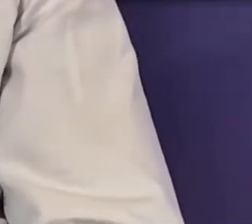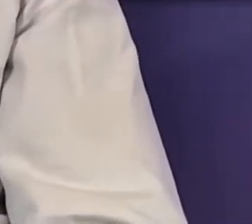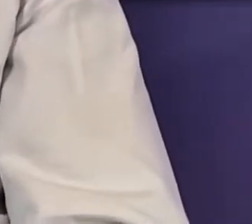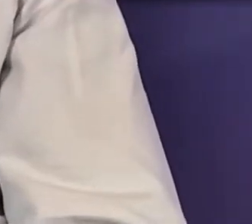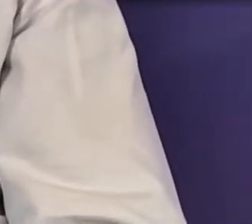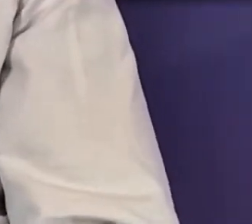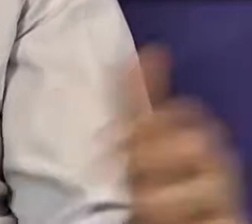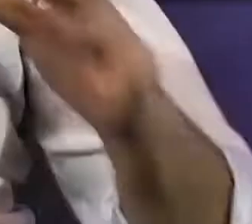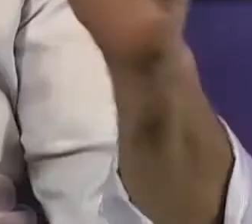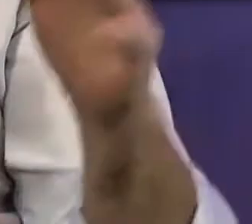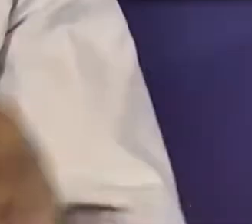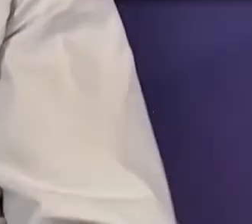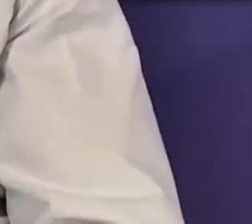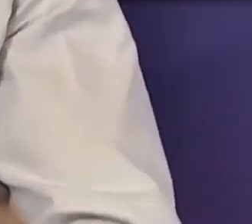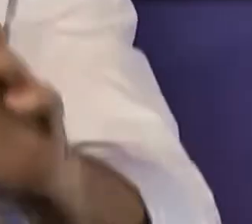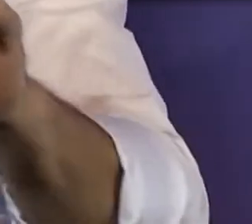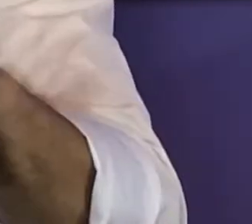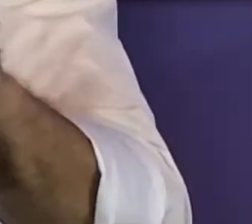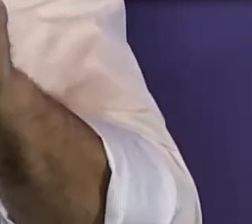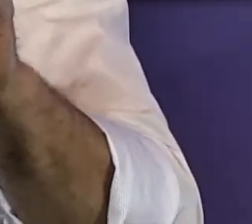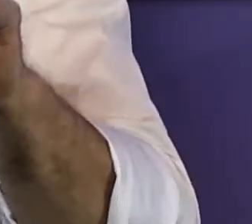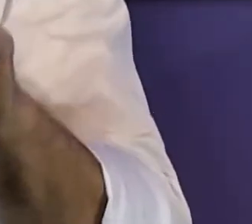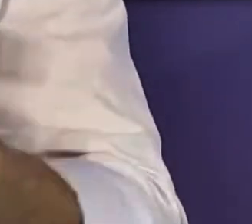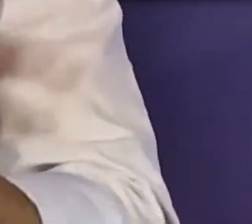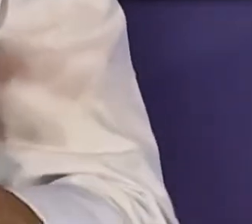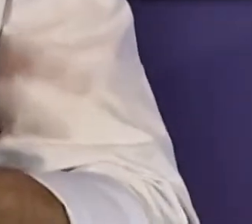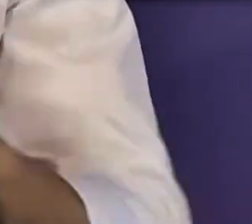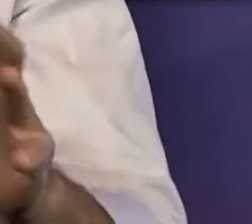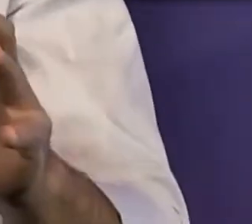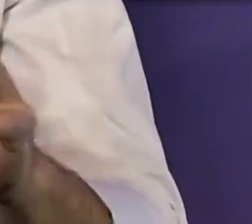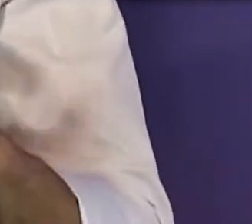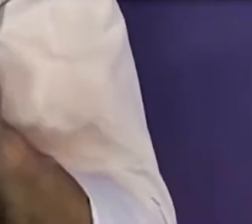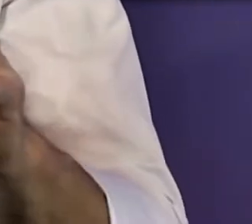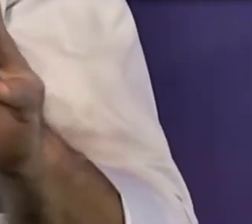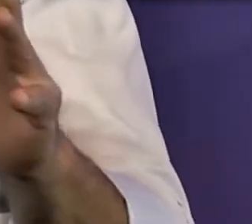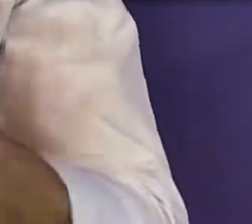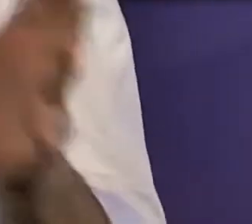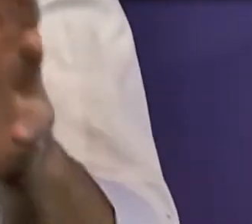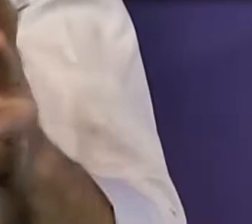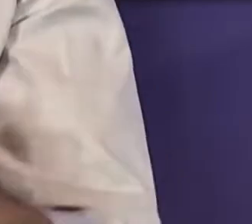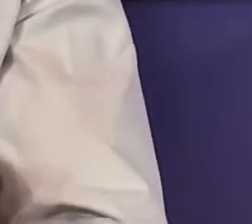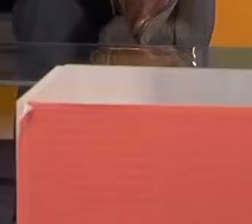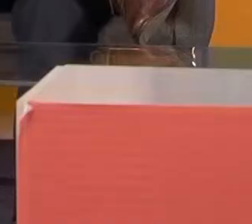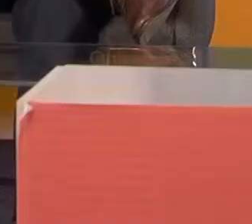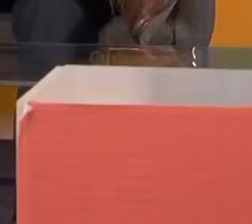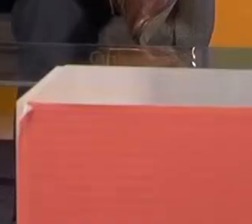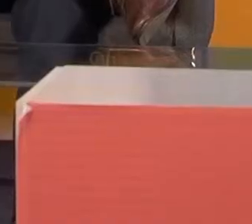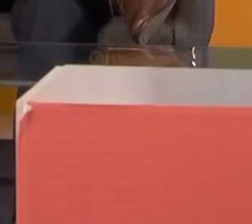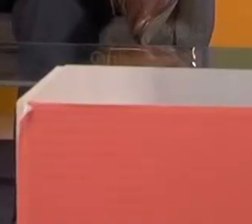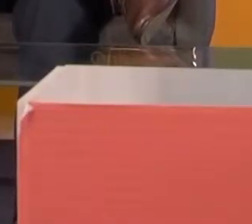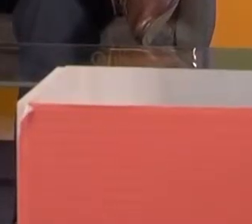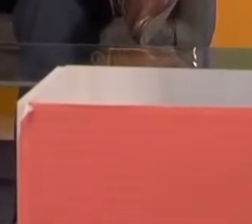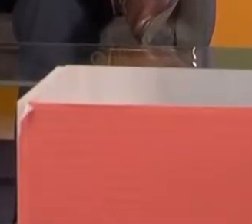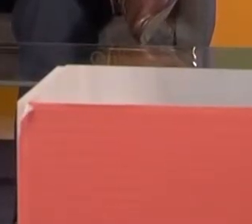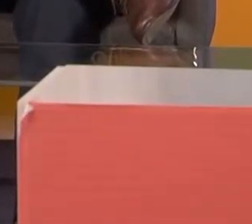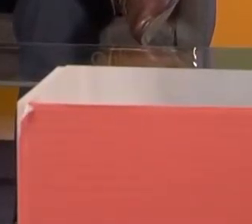esto, nos bombardean a preguntas. Así que voy a arrancar con la pregunta que más nos hacen, que es la número 1, es si consume